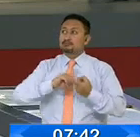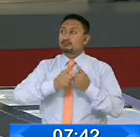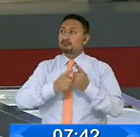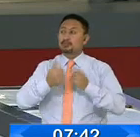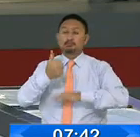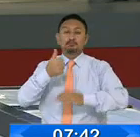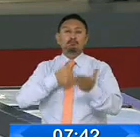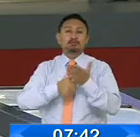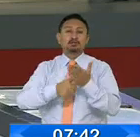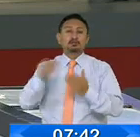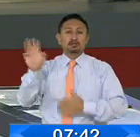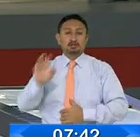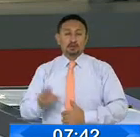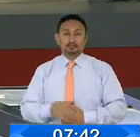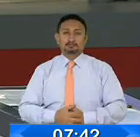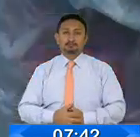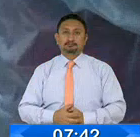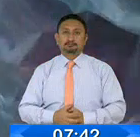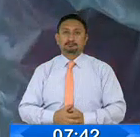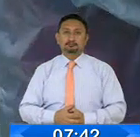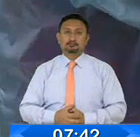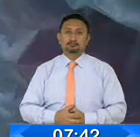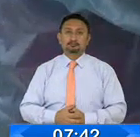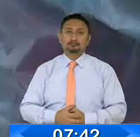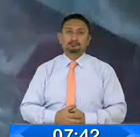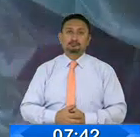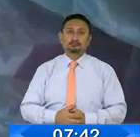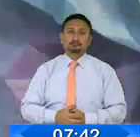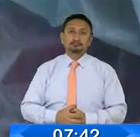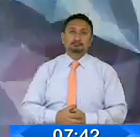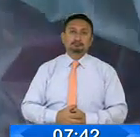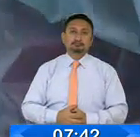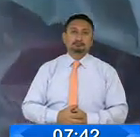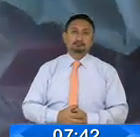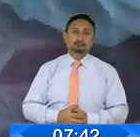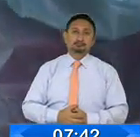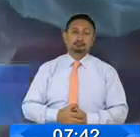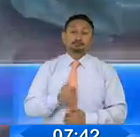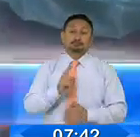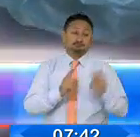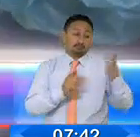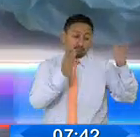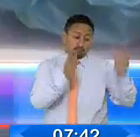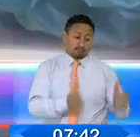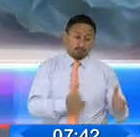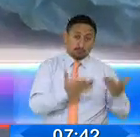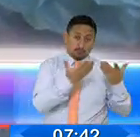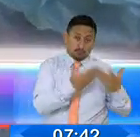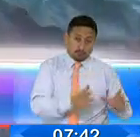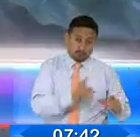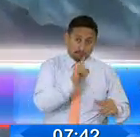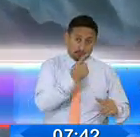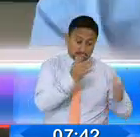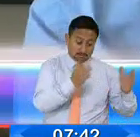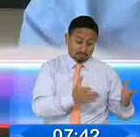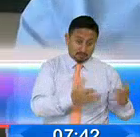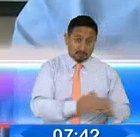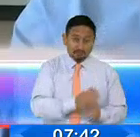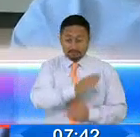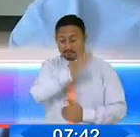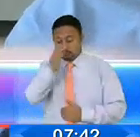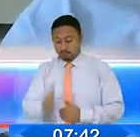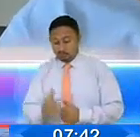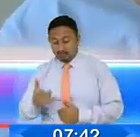ministro de Salud. Veamos. Con la finalización de la fase 0, la vacunación contra el COVID-19